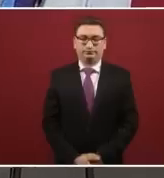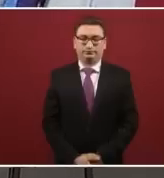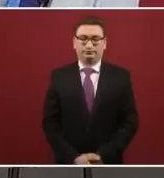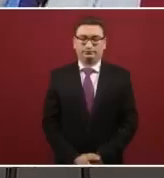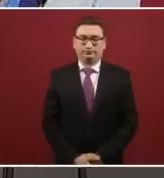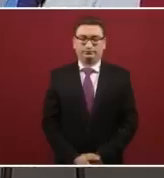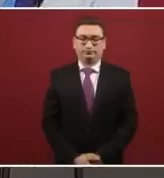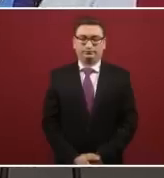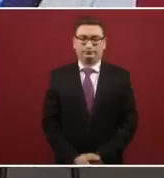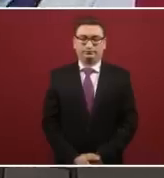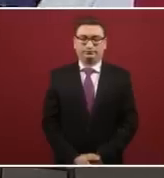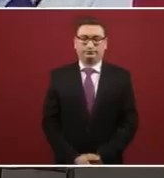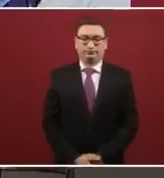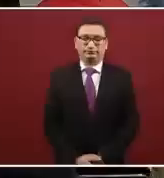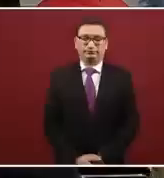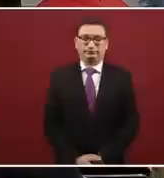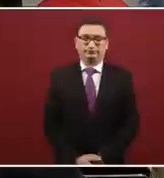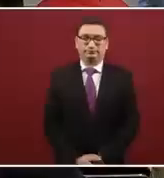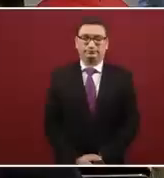Bueno,